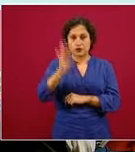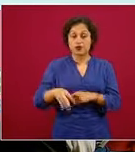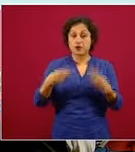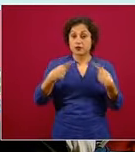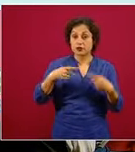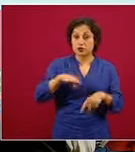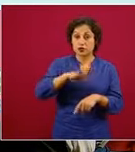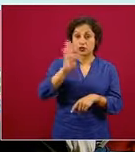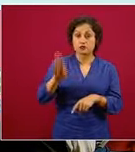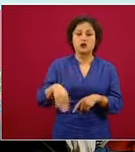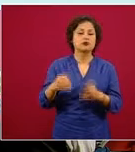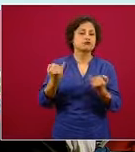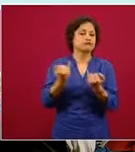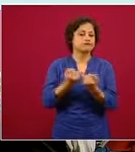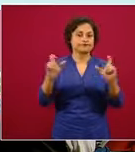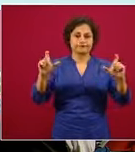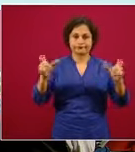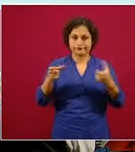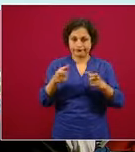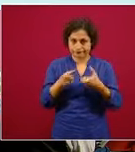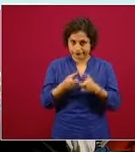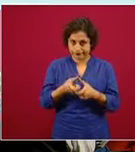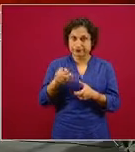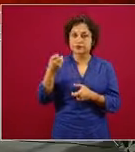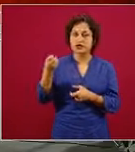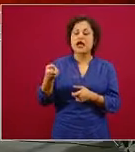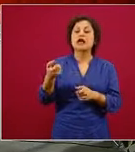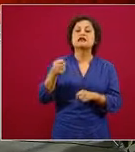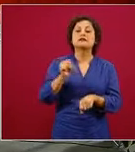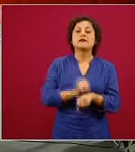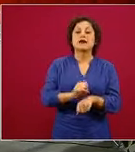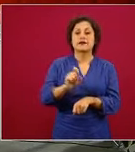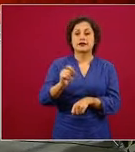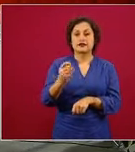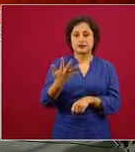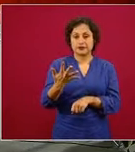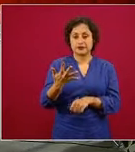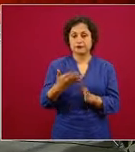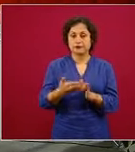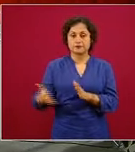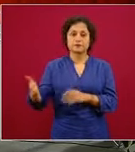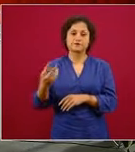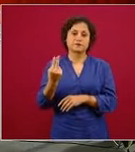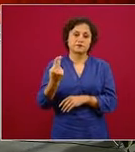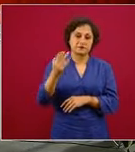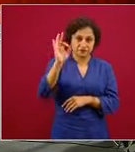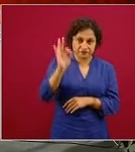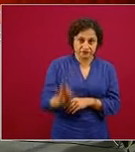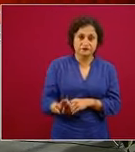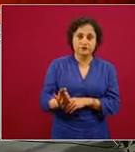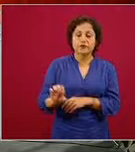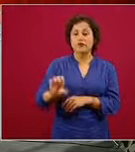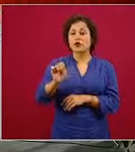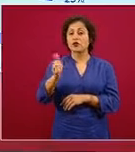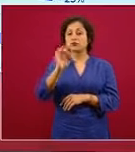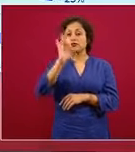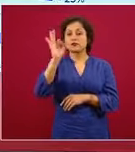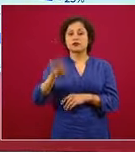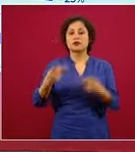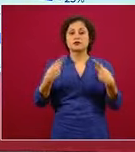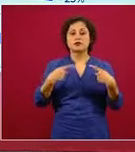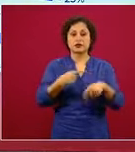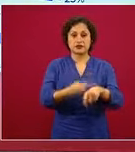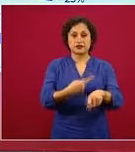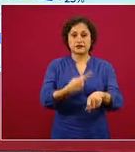una tendencia descendente clara, al menos desde la semana 25 y con un menos 25%, 11% de los casos